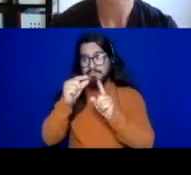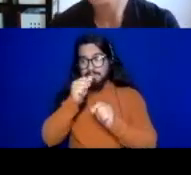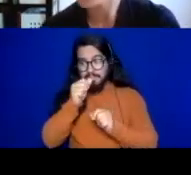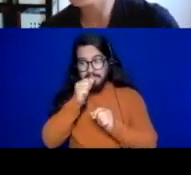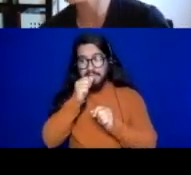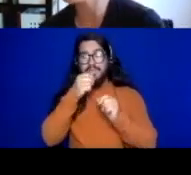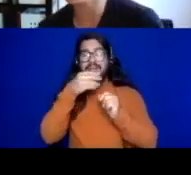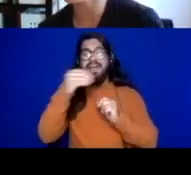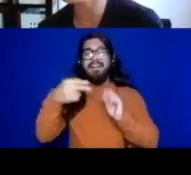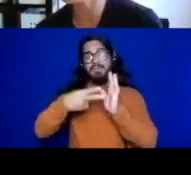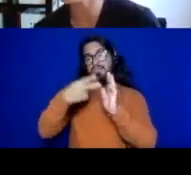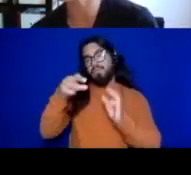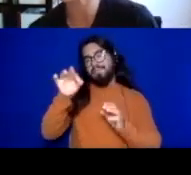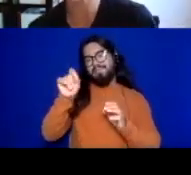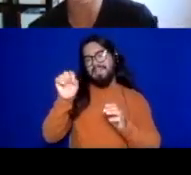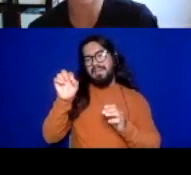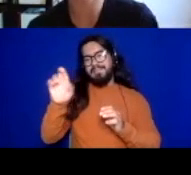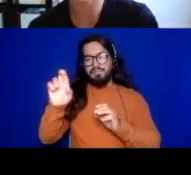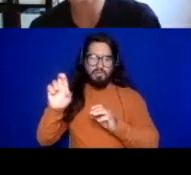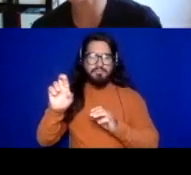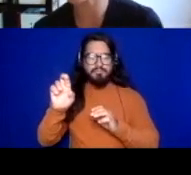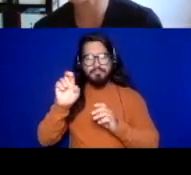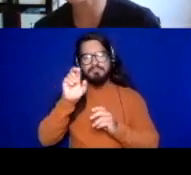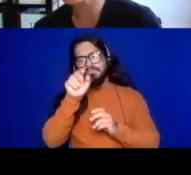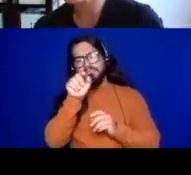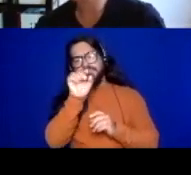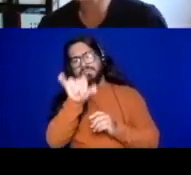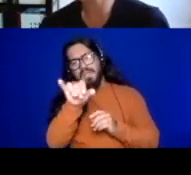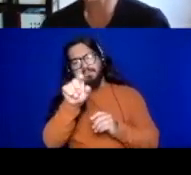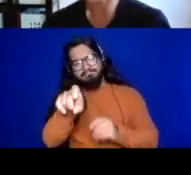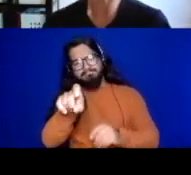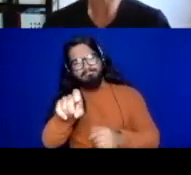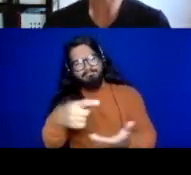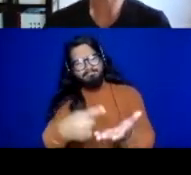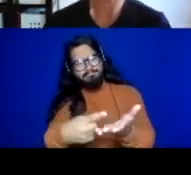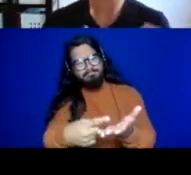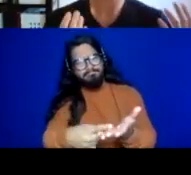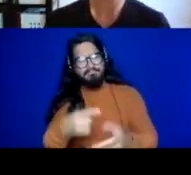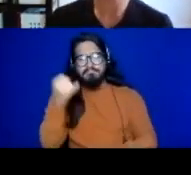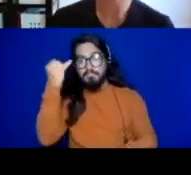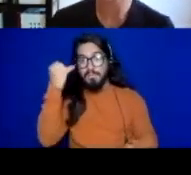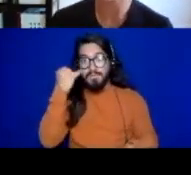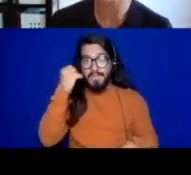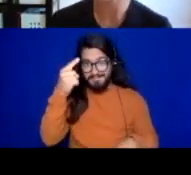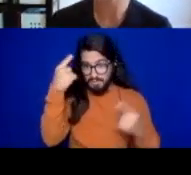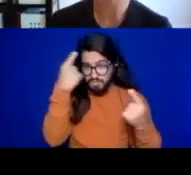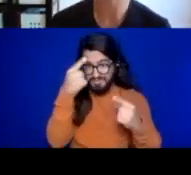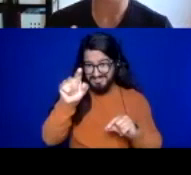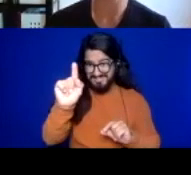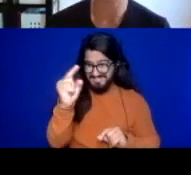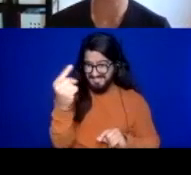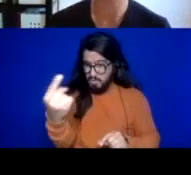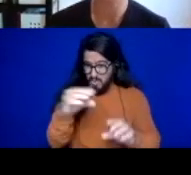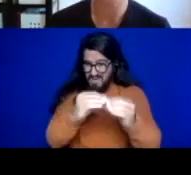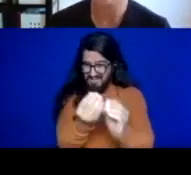contraseñas, manejadores de contraseña. Si queríamos asegurarnos el espacio hoy para hablar de esto. Si ustedes, una organización